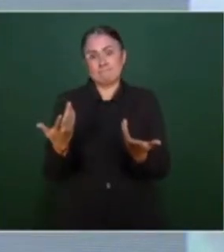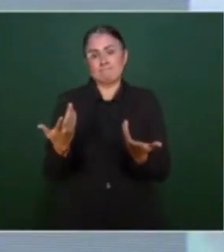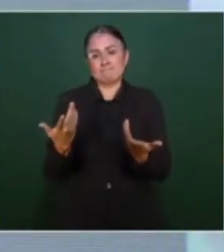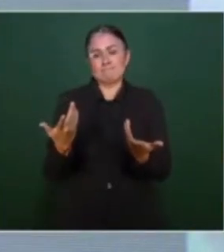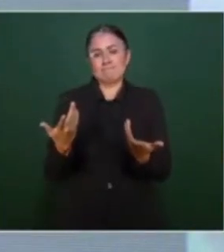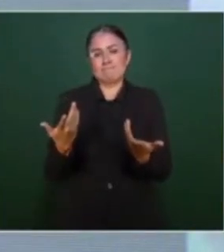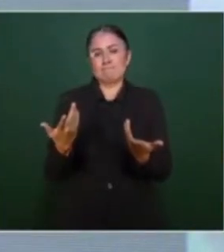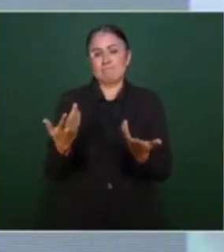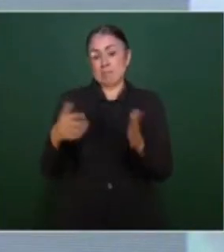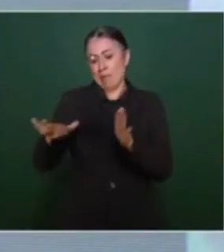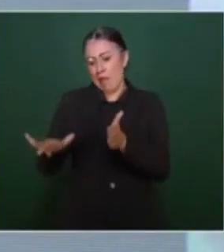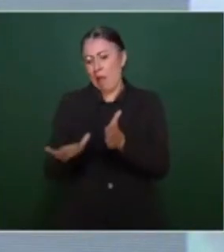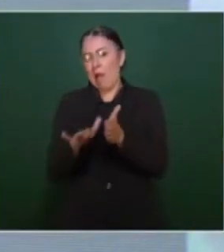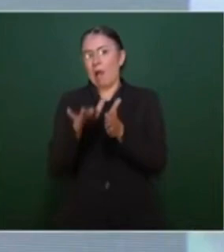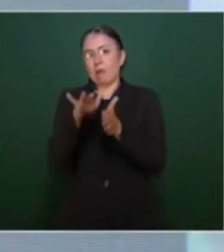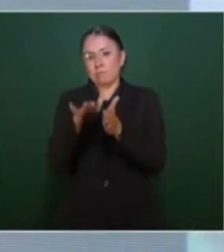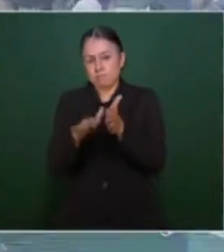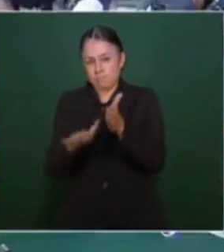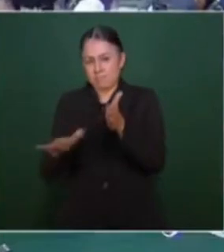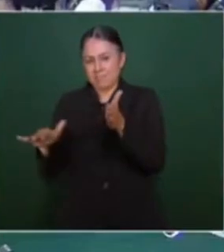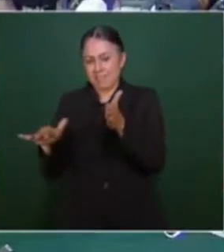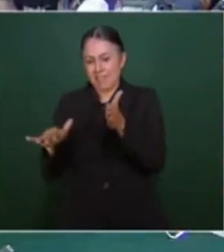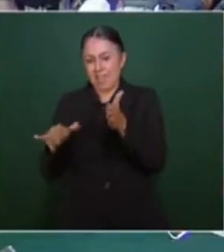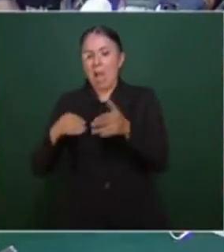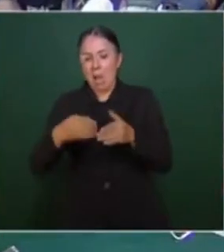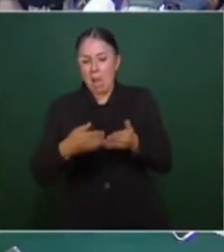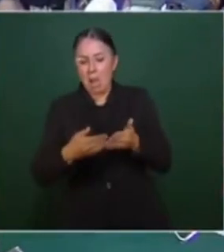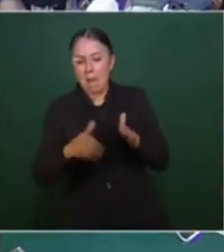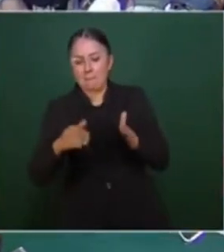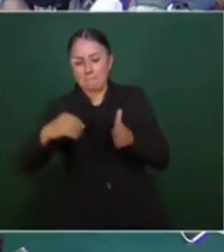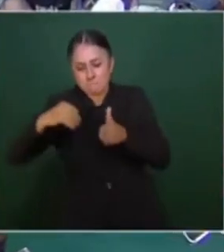abajo de las presas, soltaban agua